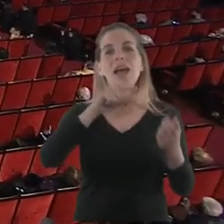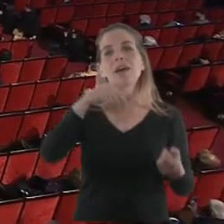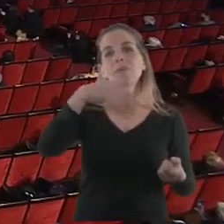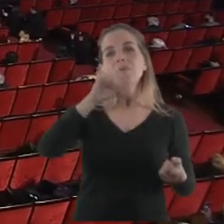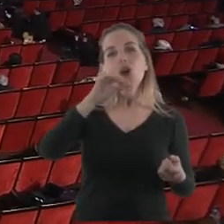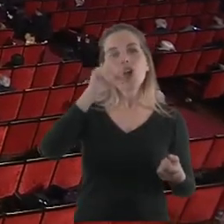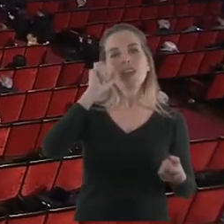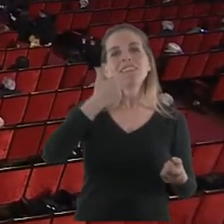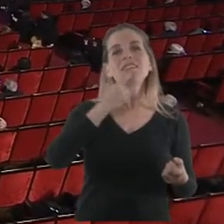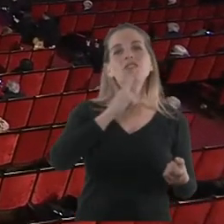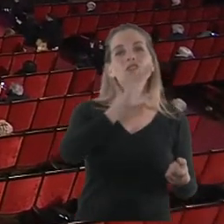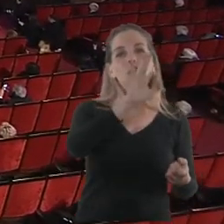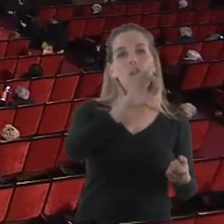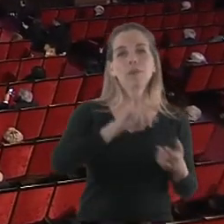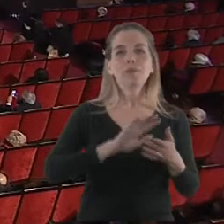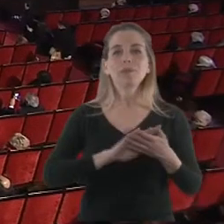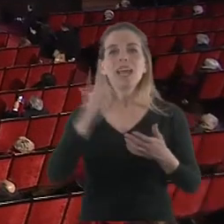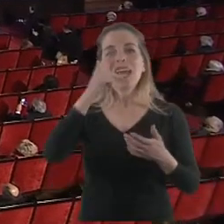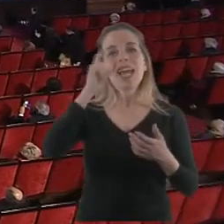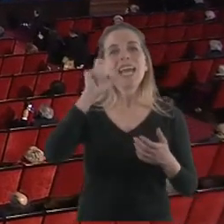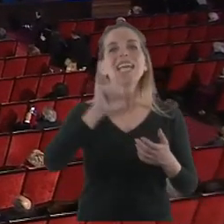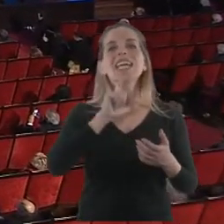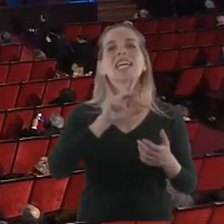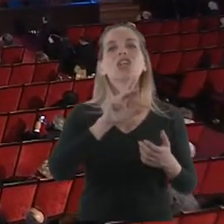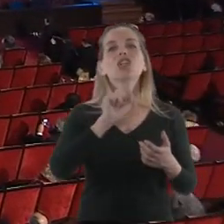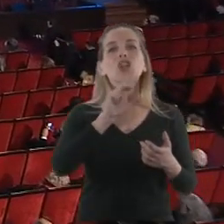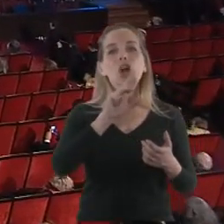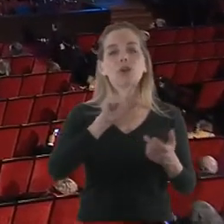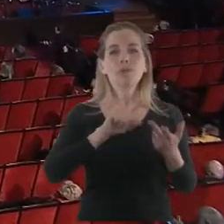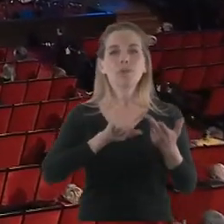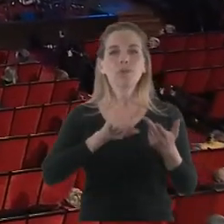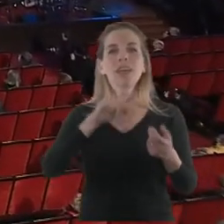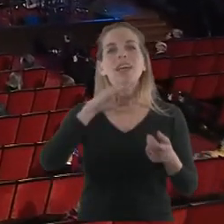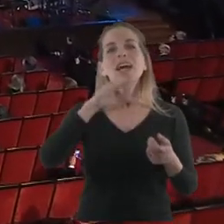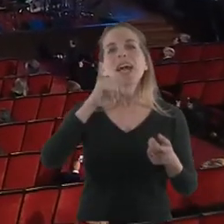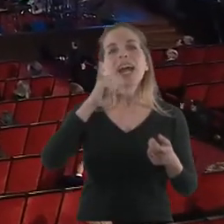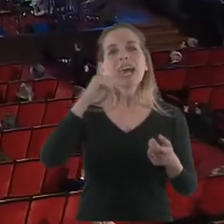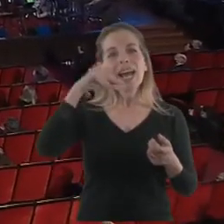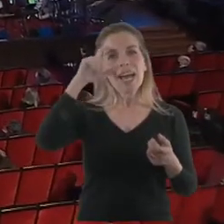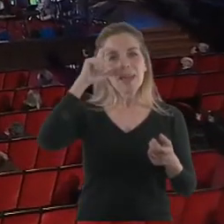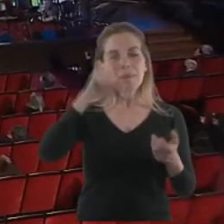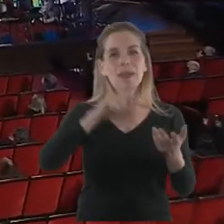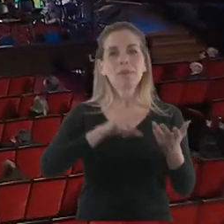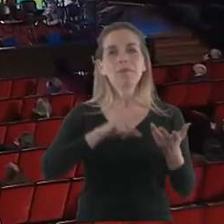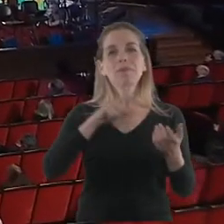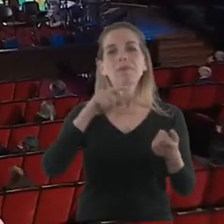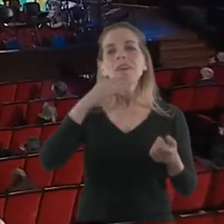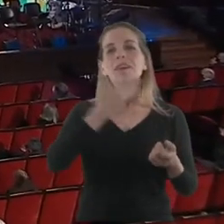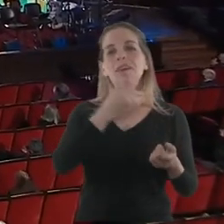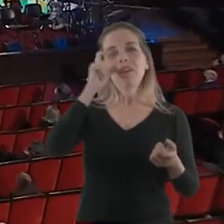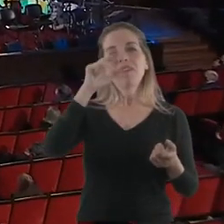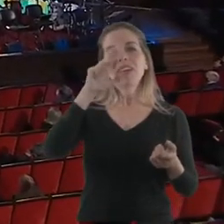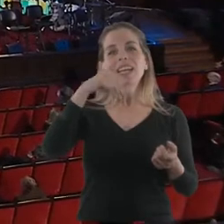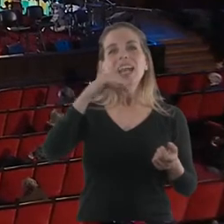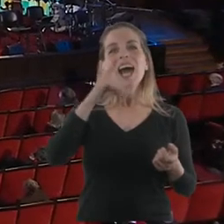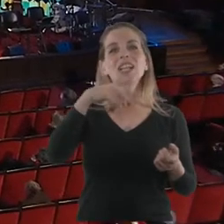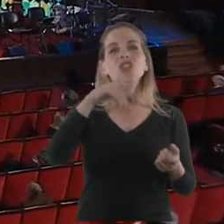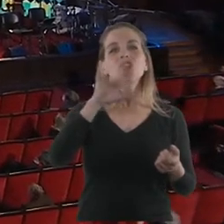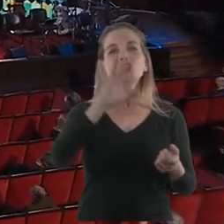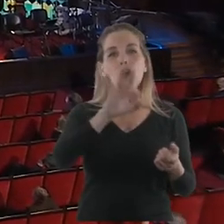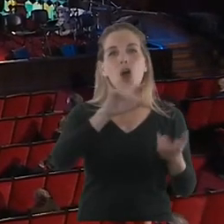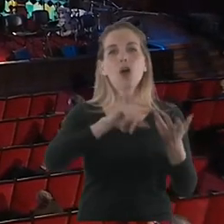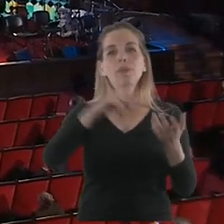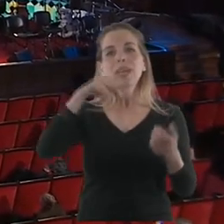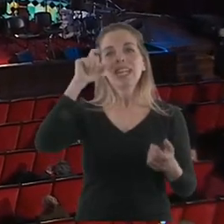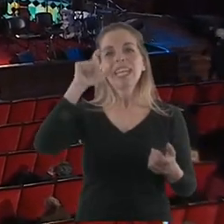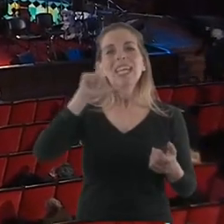Modesto Alonso, Héctor Álvarez Cantoni, Jaime Anaya, Fernando Andrade,